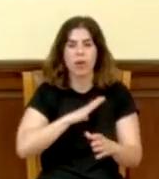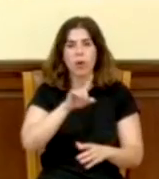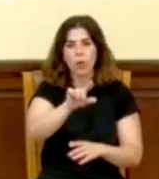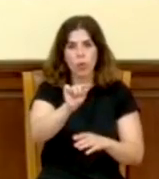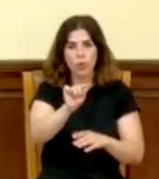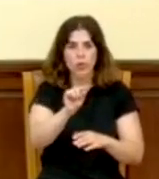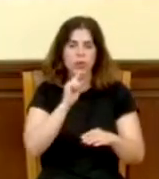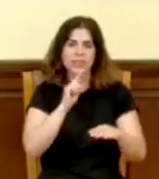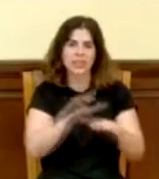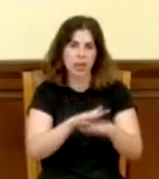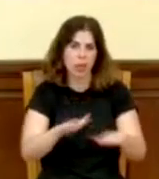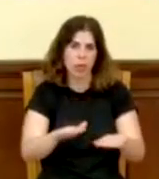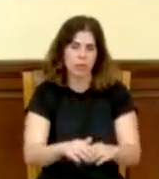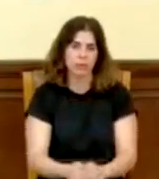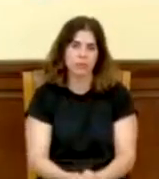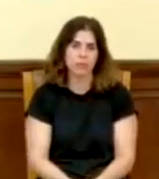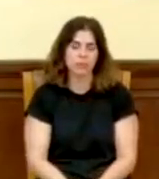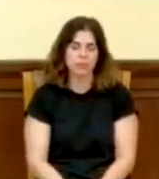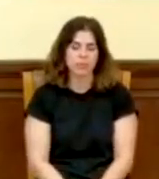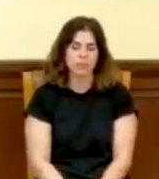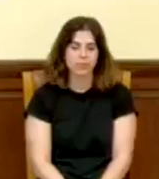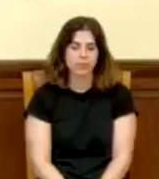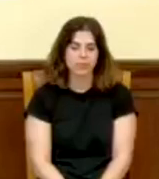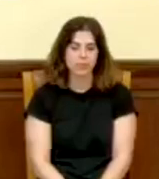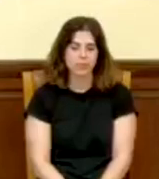de silencio.